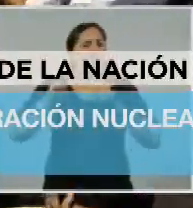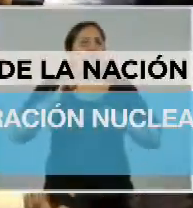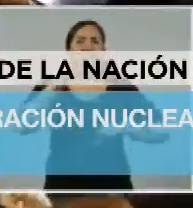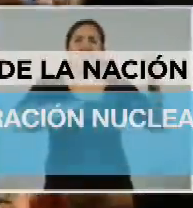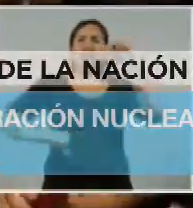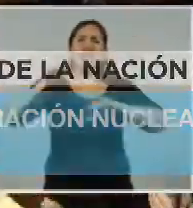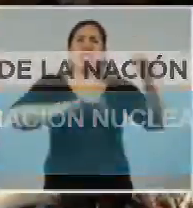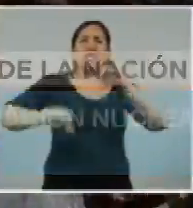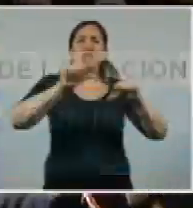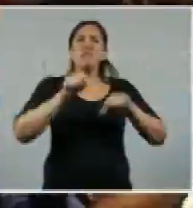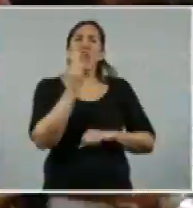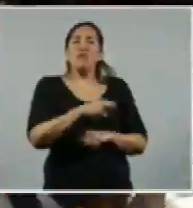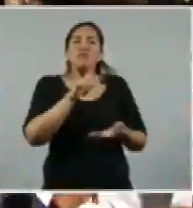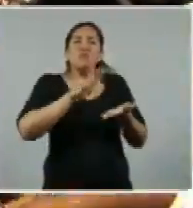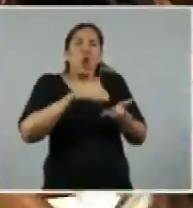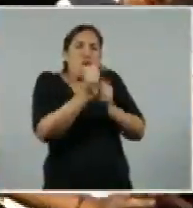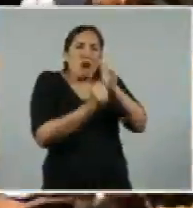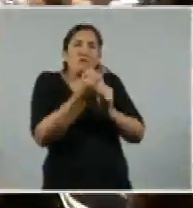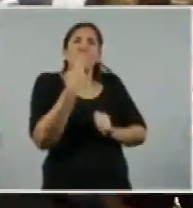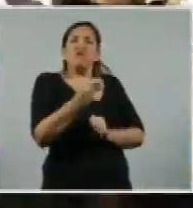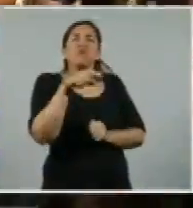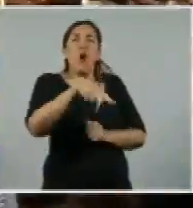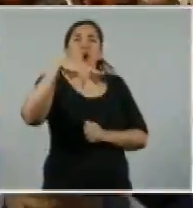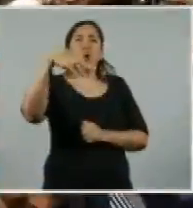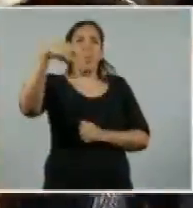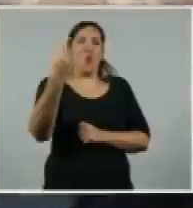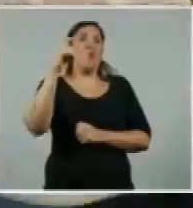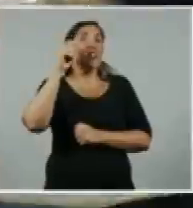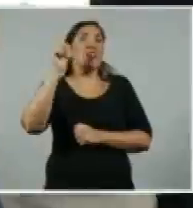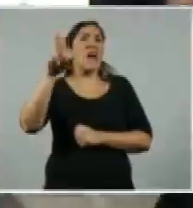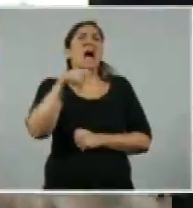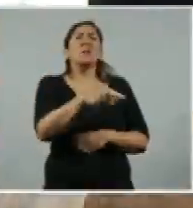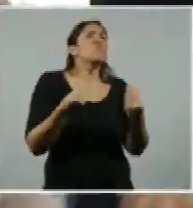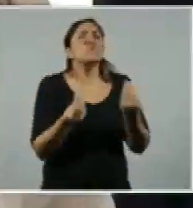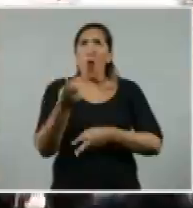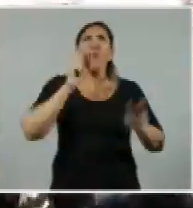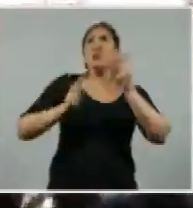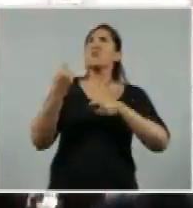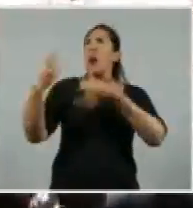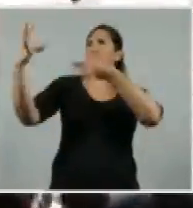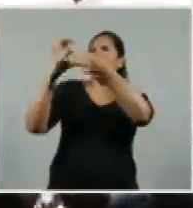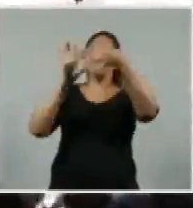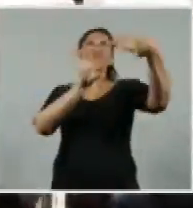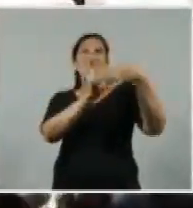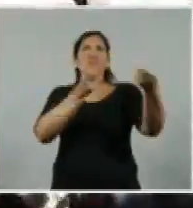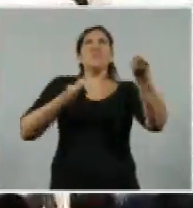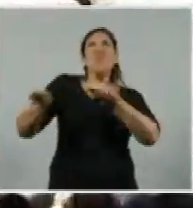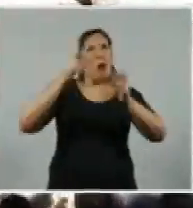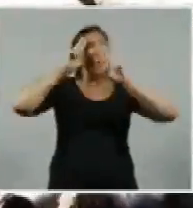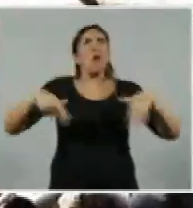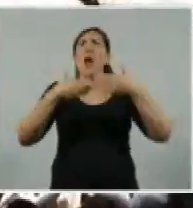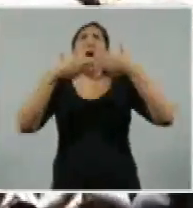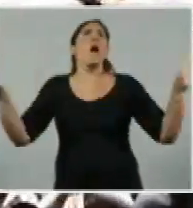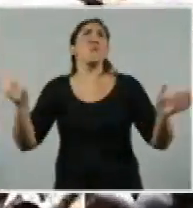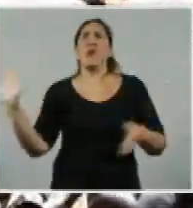Nuestra ciencia nuclear está dirigida a obras como estas que están aquí. Yo le pido que abran bien los ojos.